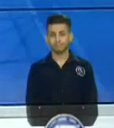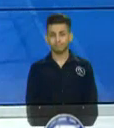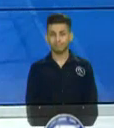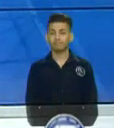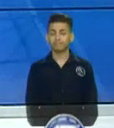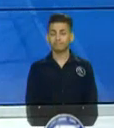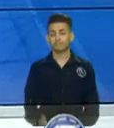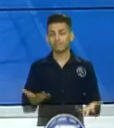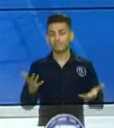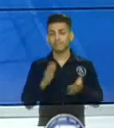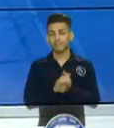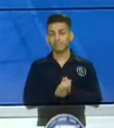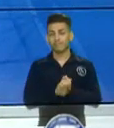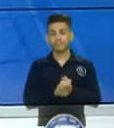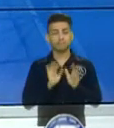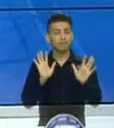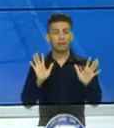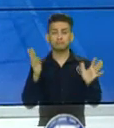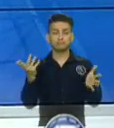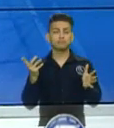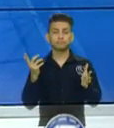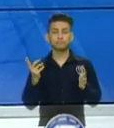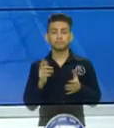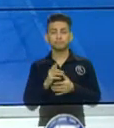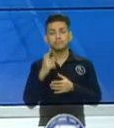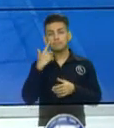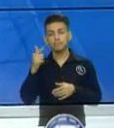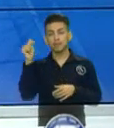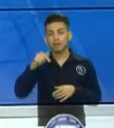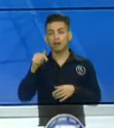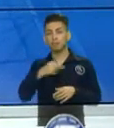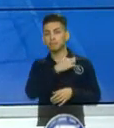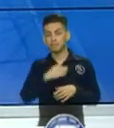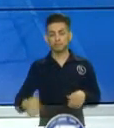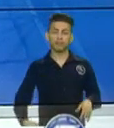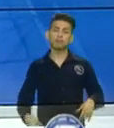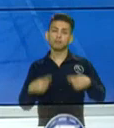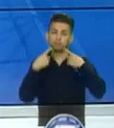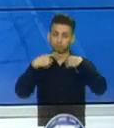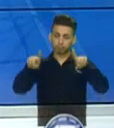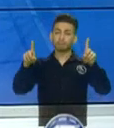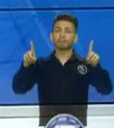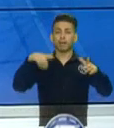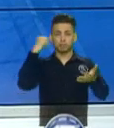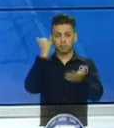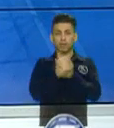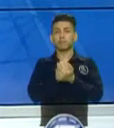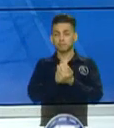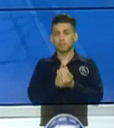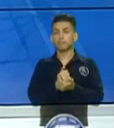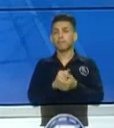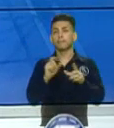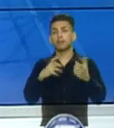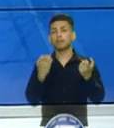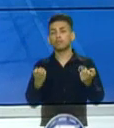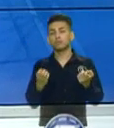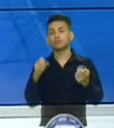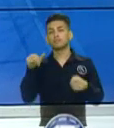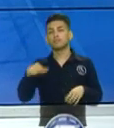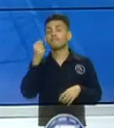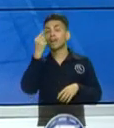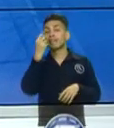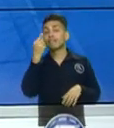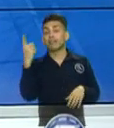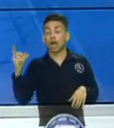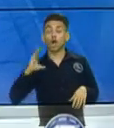las cosas se decreta por parte del ejecutivo pero falta lo propio la aprobación correspondiente en el legislativo